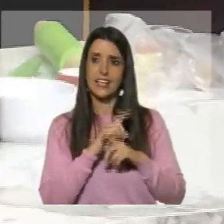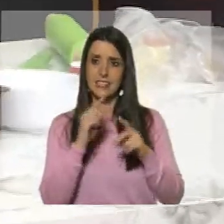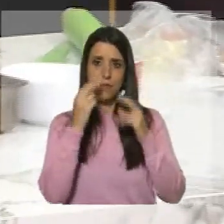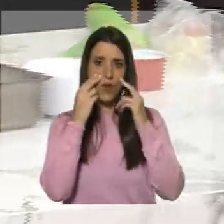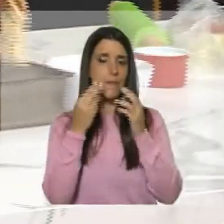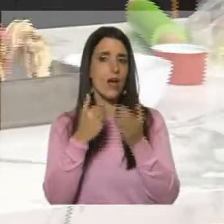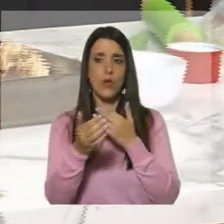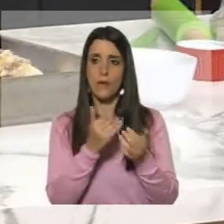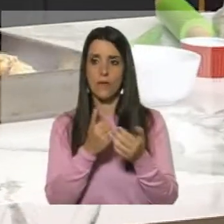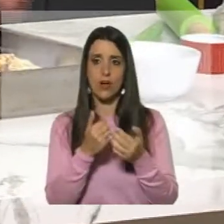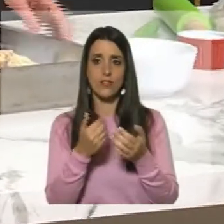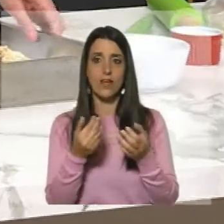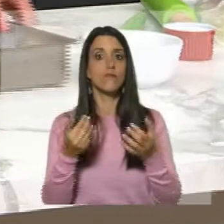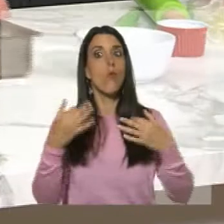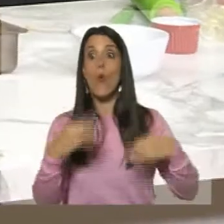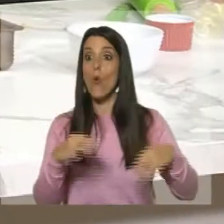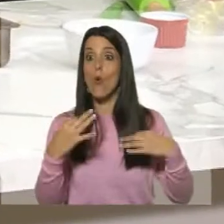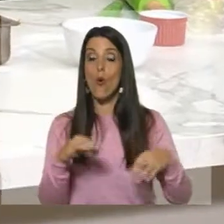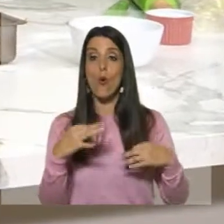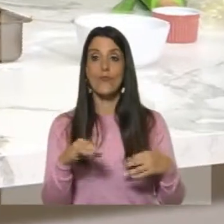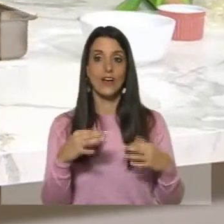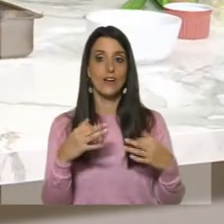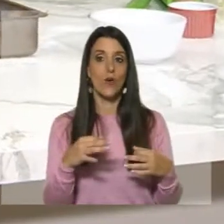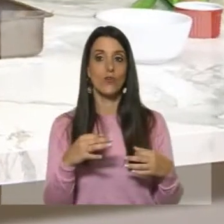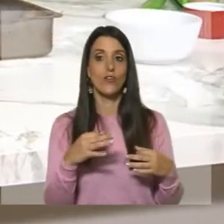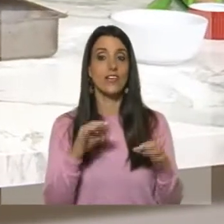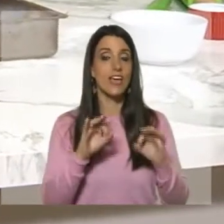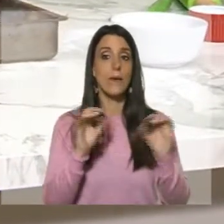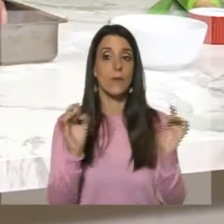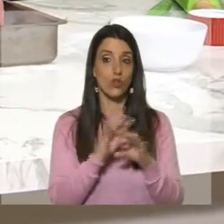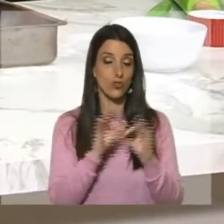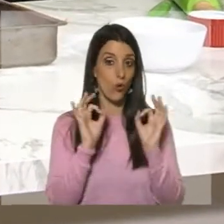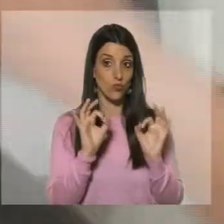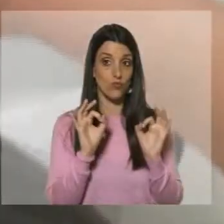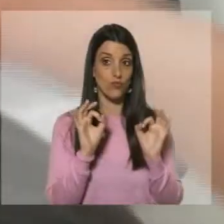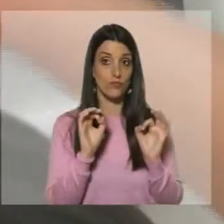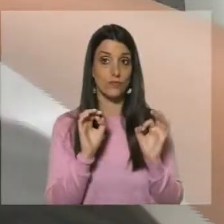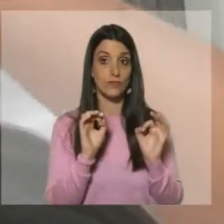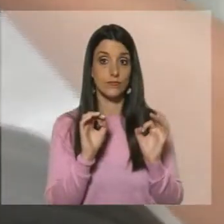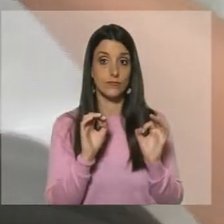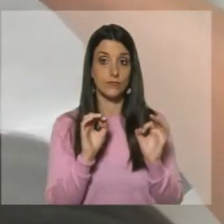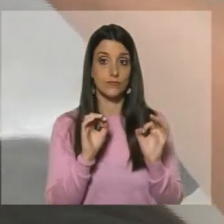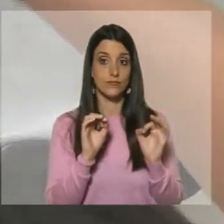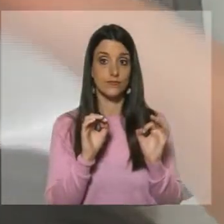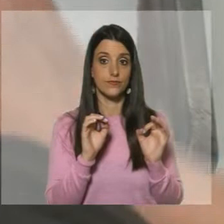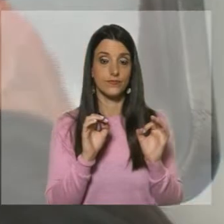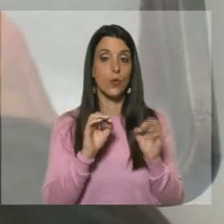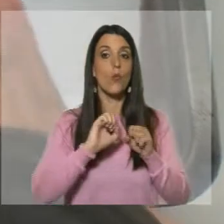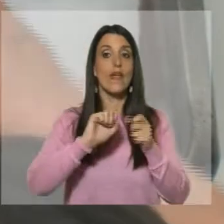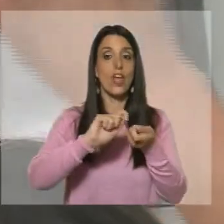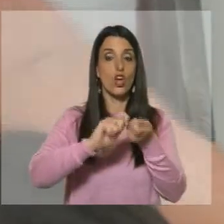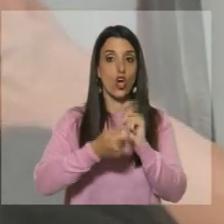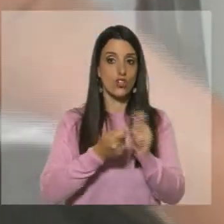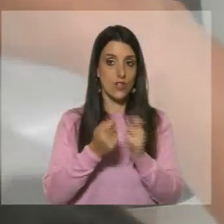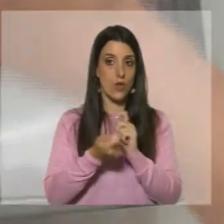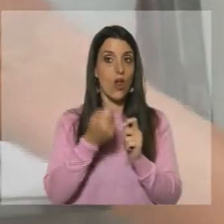importa. Bien, Paula. Y ahí lo tenés, mira. Podés continuar la rosca, ¿ves? No te